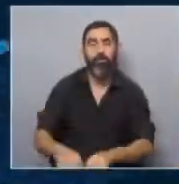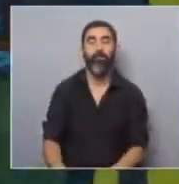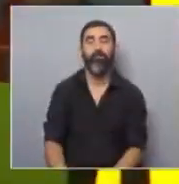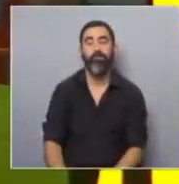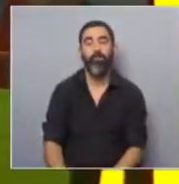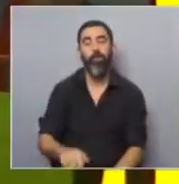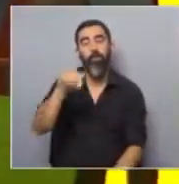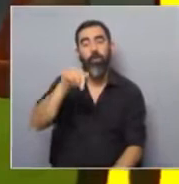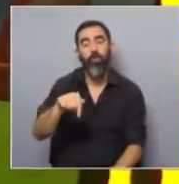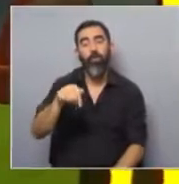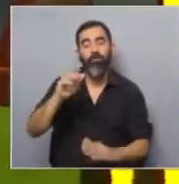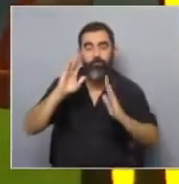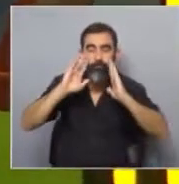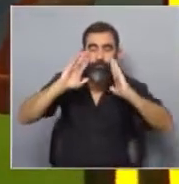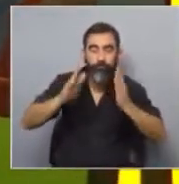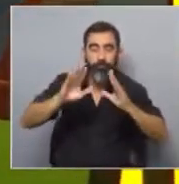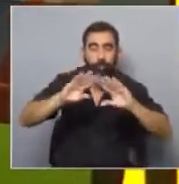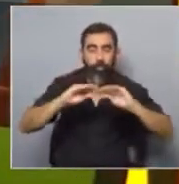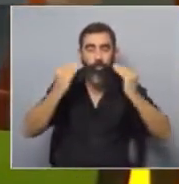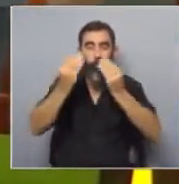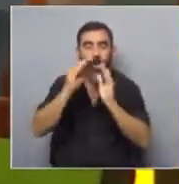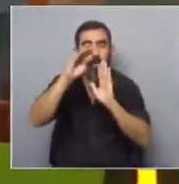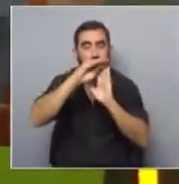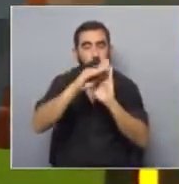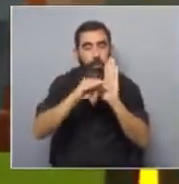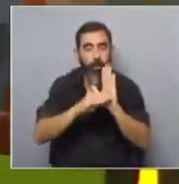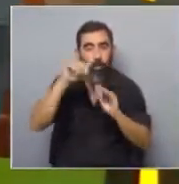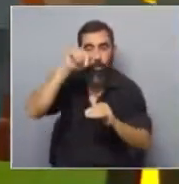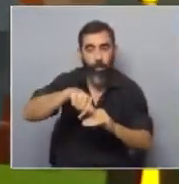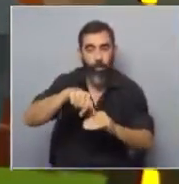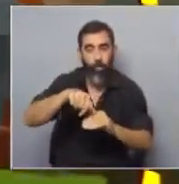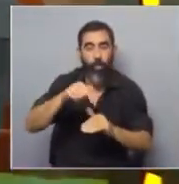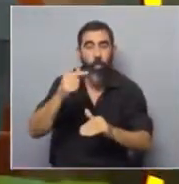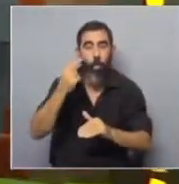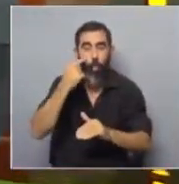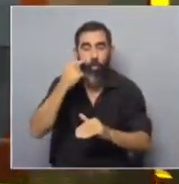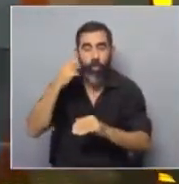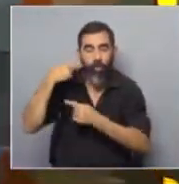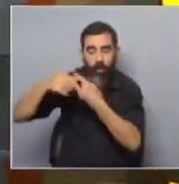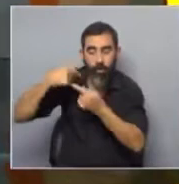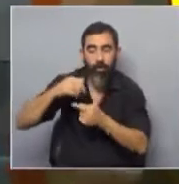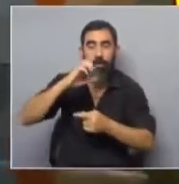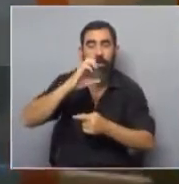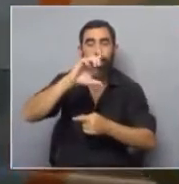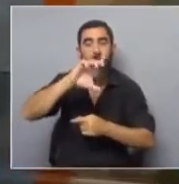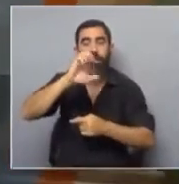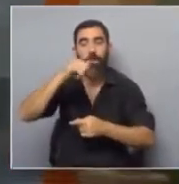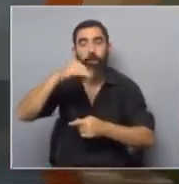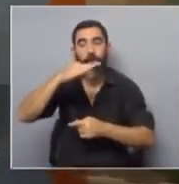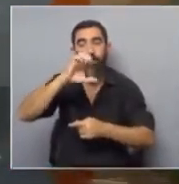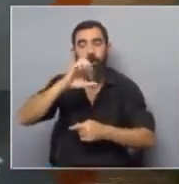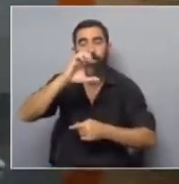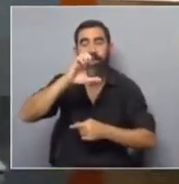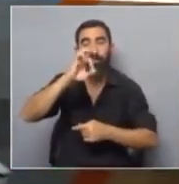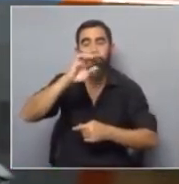Hoy vamos a dedicar íntegramente nuestro programa a conocer el legado de Clemente Estable y los trabajos